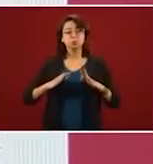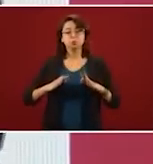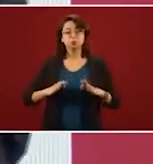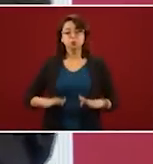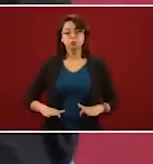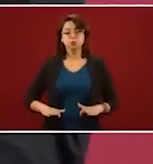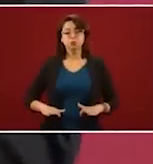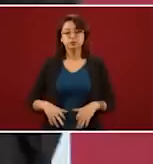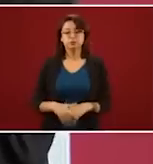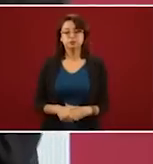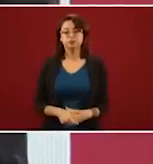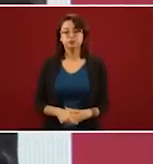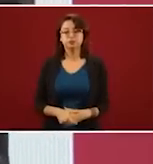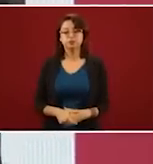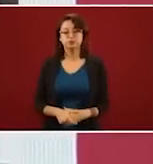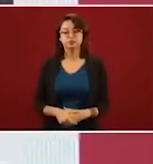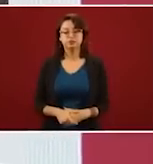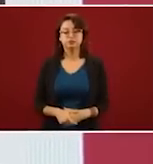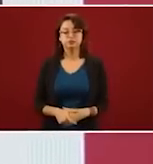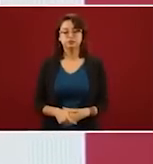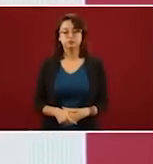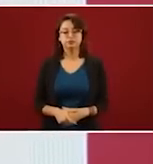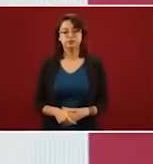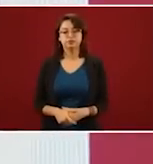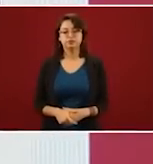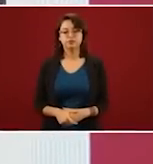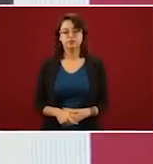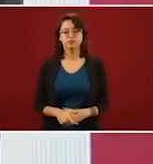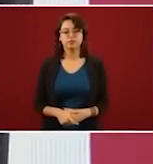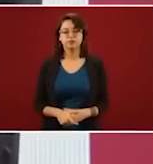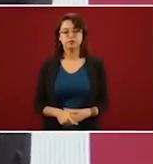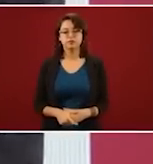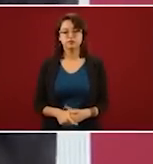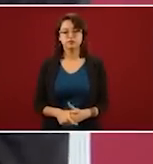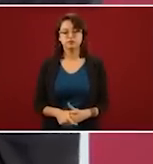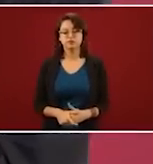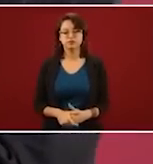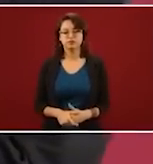sí, si no está uno